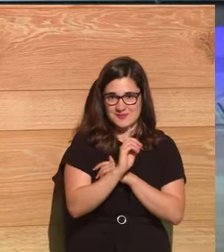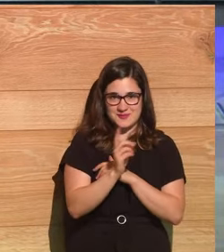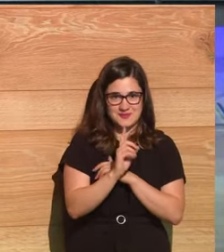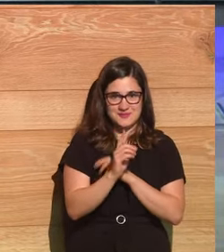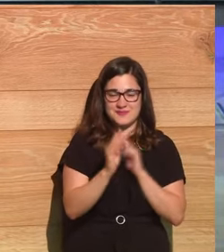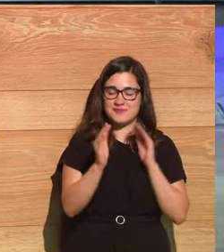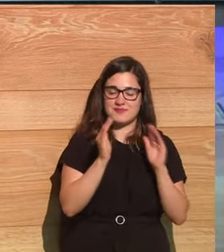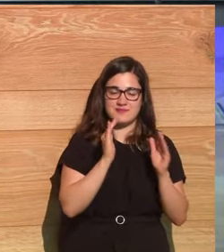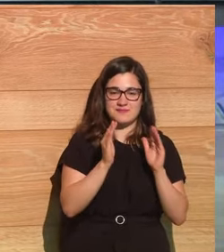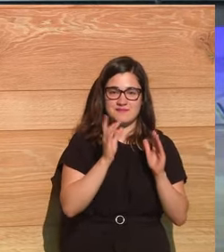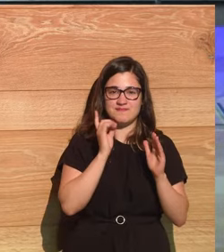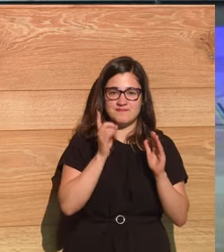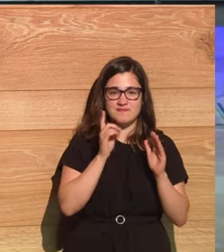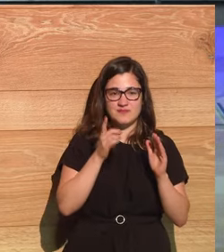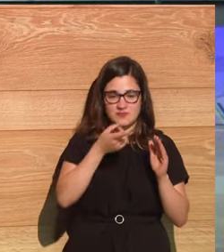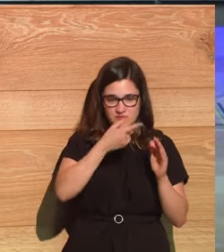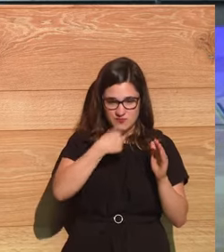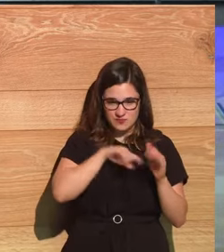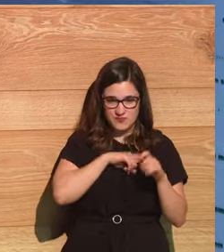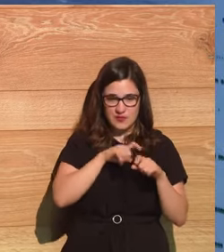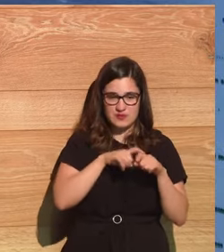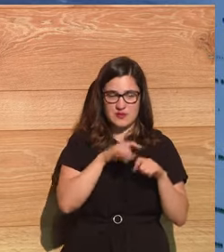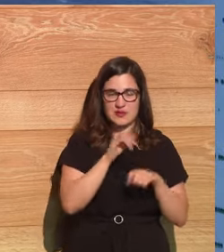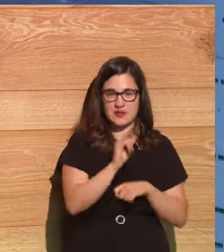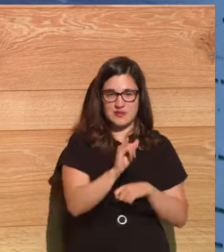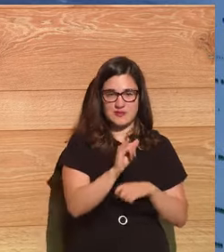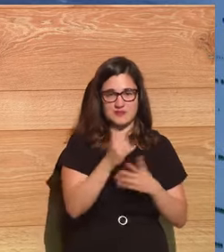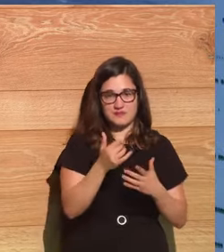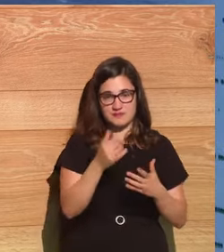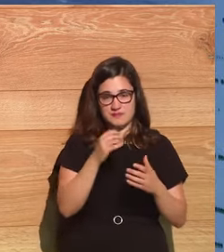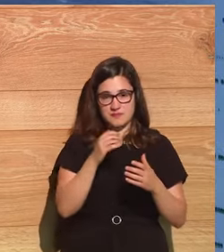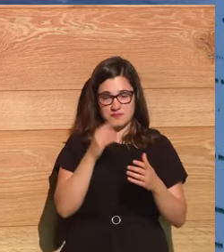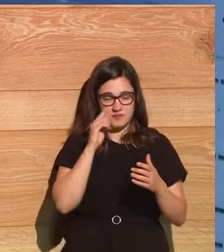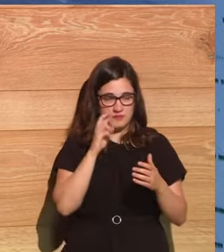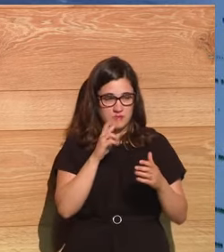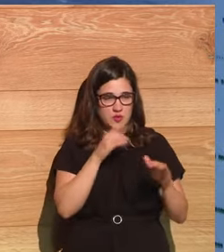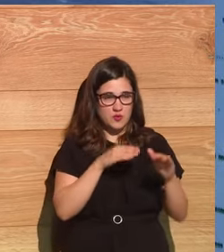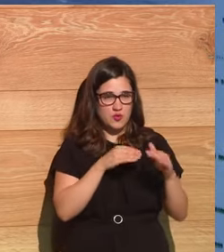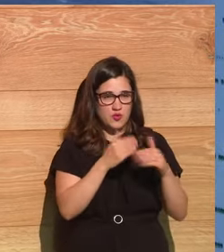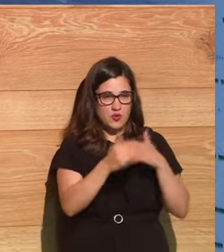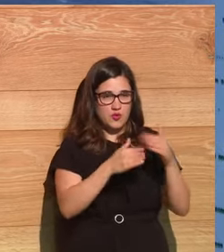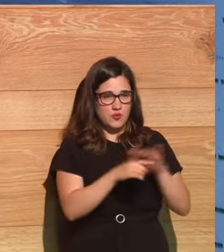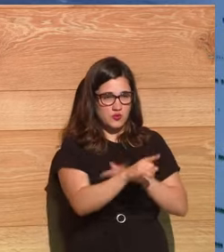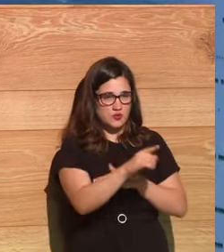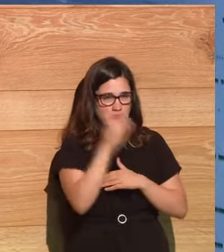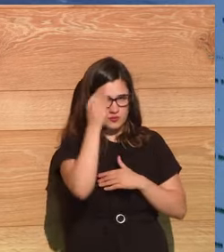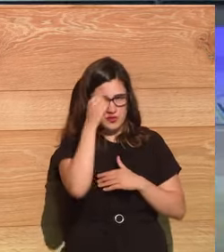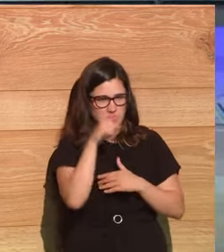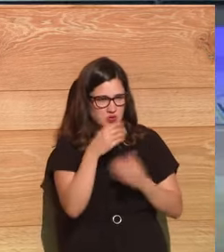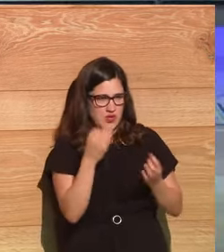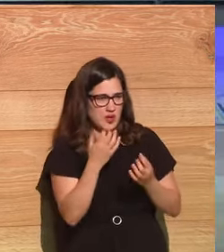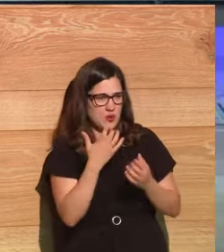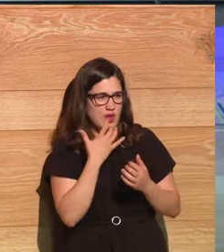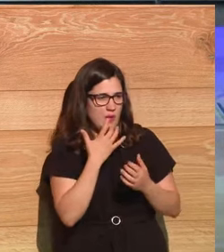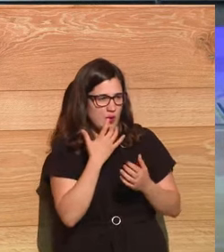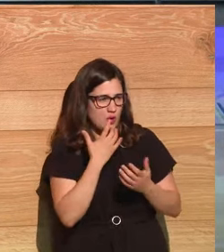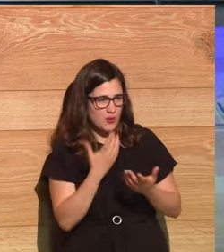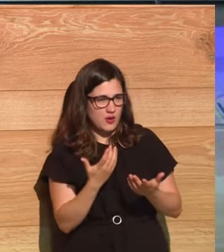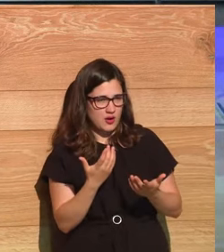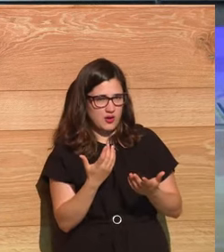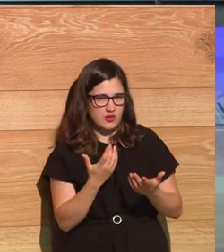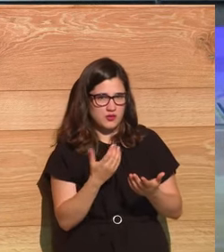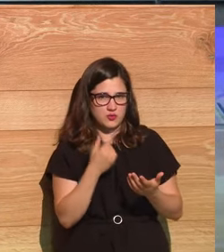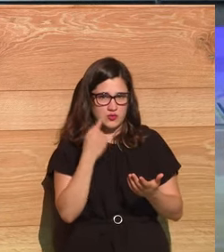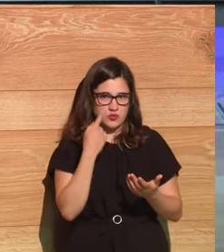periodo que solo tiene nuestra especie. Entonces eso, a la luz de la evolución dirías, Dios mío, ¿y esto qué es? Es una autobroma, ¿no? O sea, realmente tienes